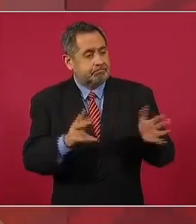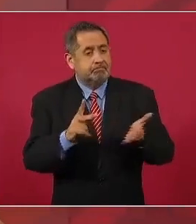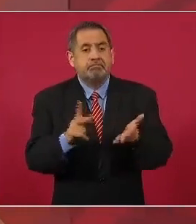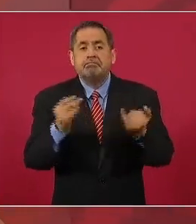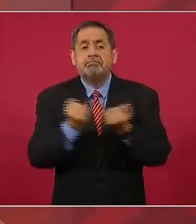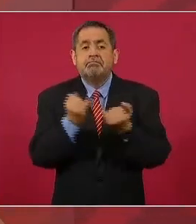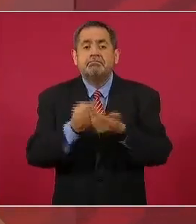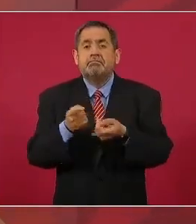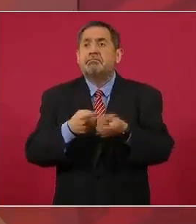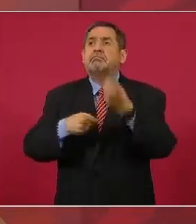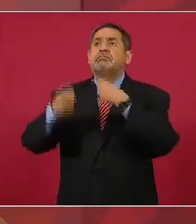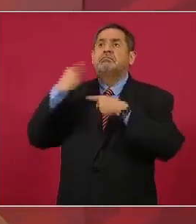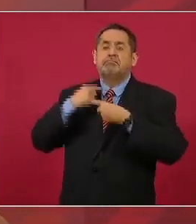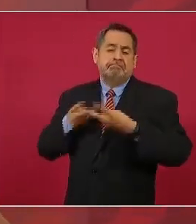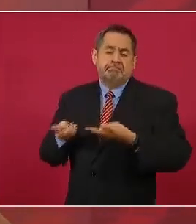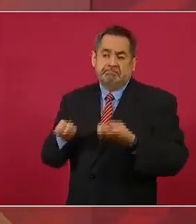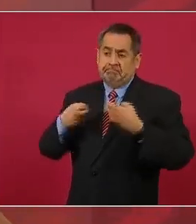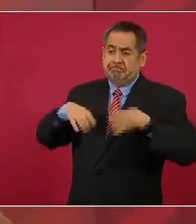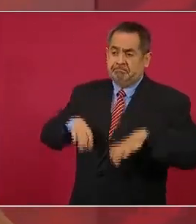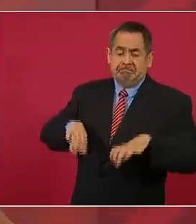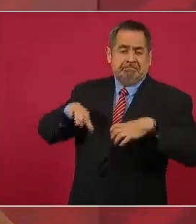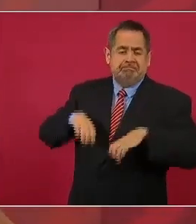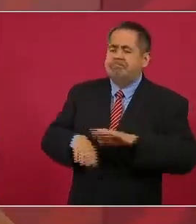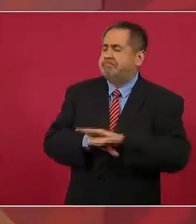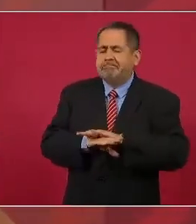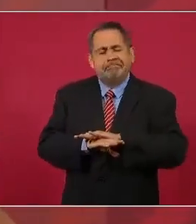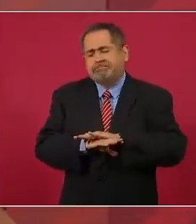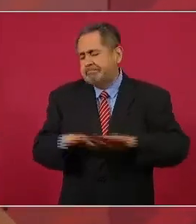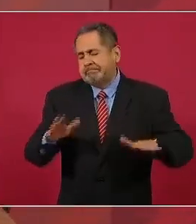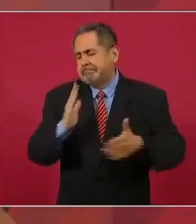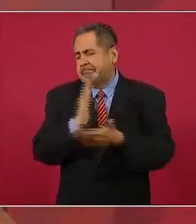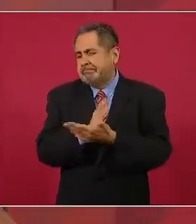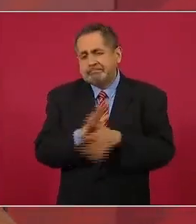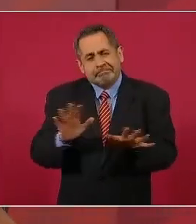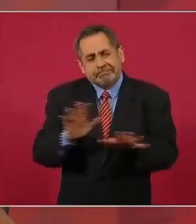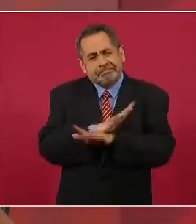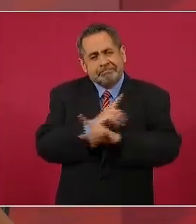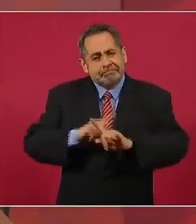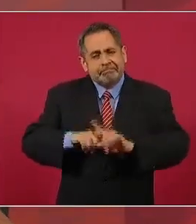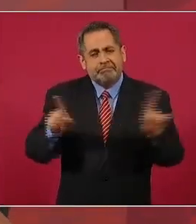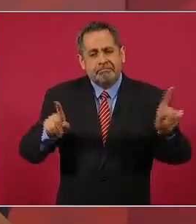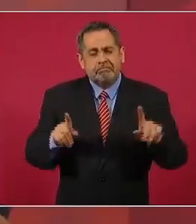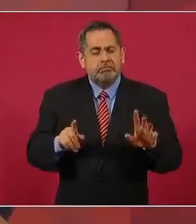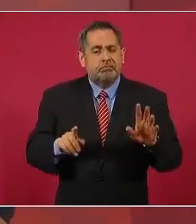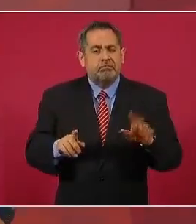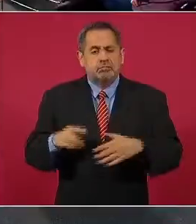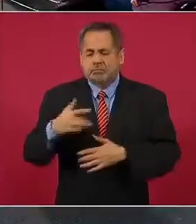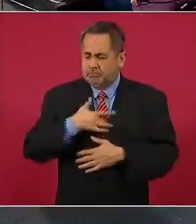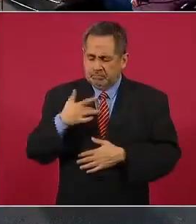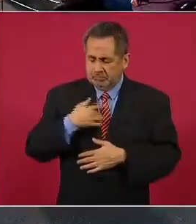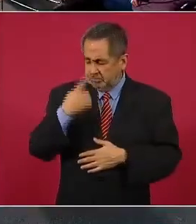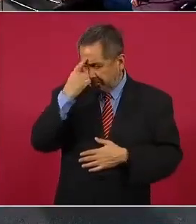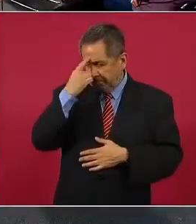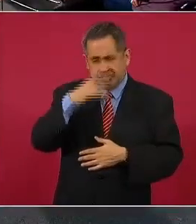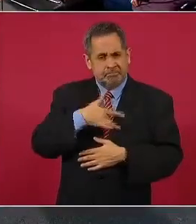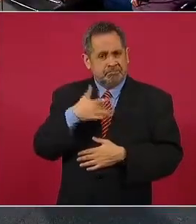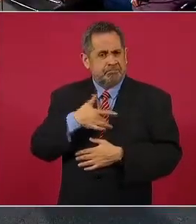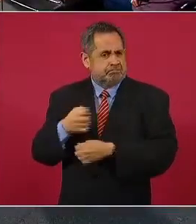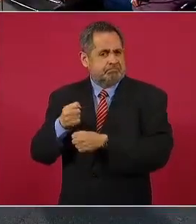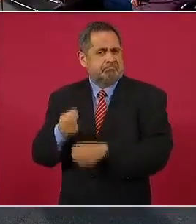mismo. Son otros tiempos. Yo estoy absolutamente seguro